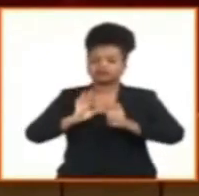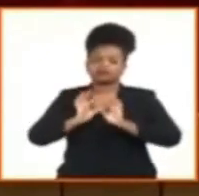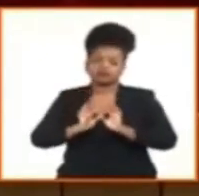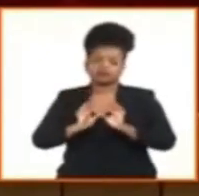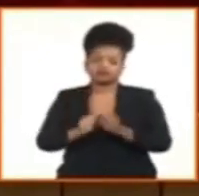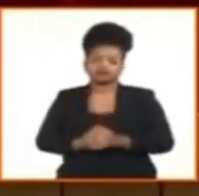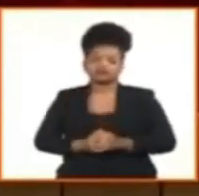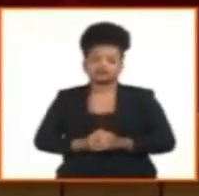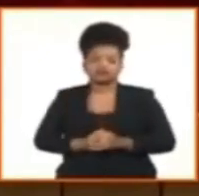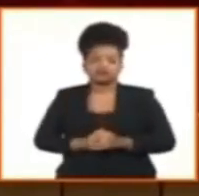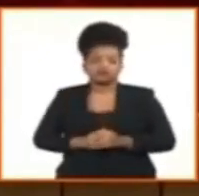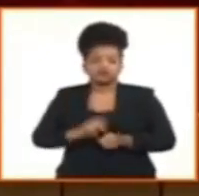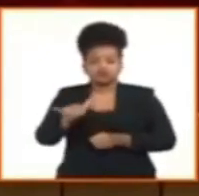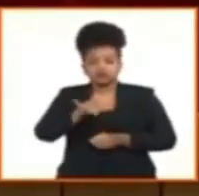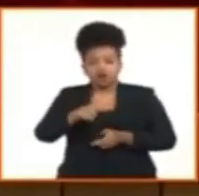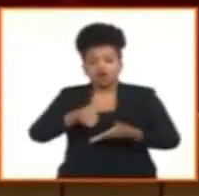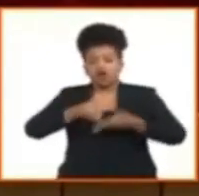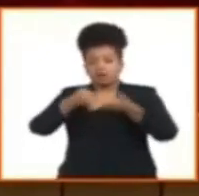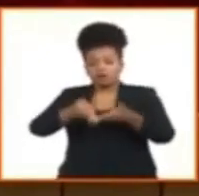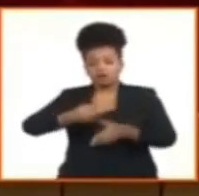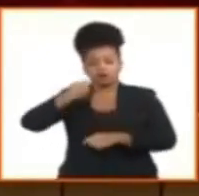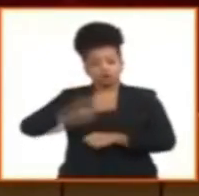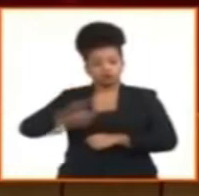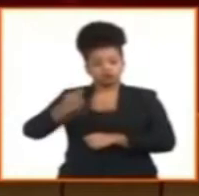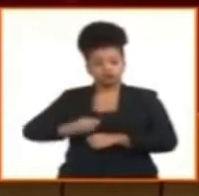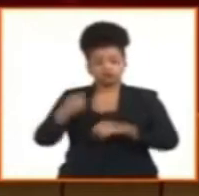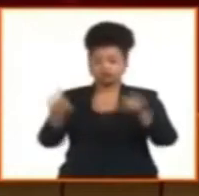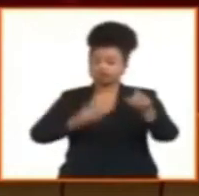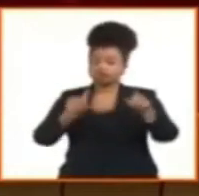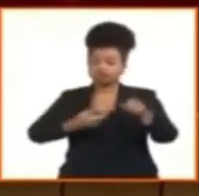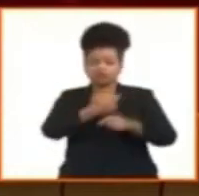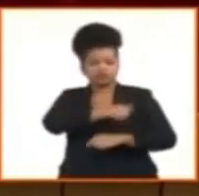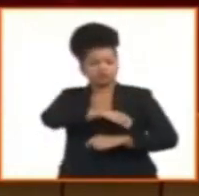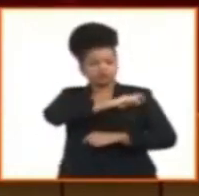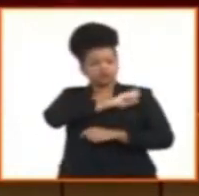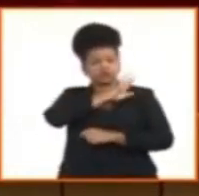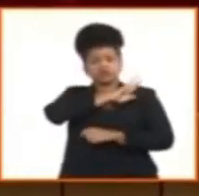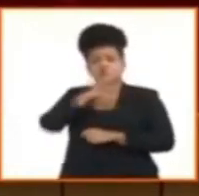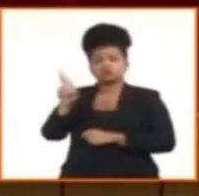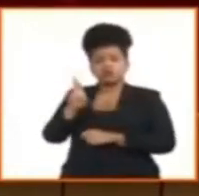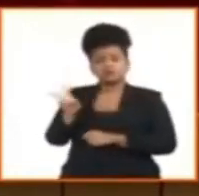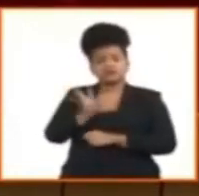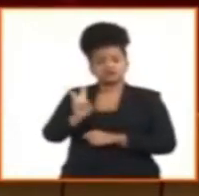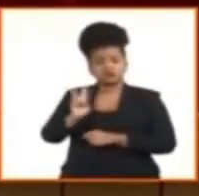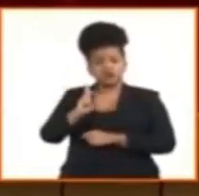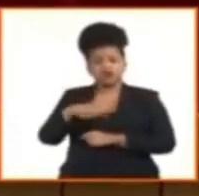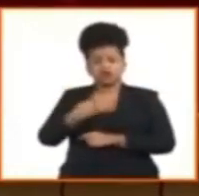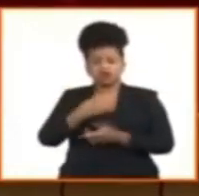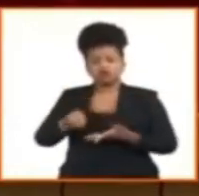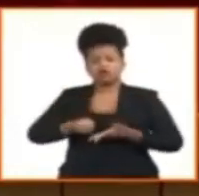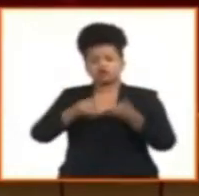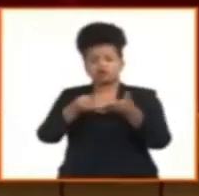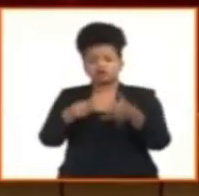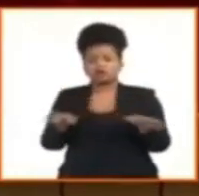invariable nuestro apoyo a todas las causas justas de lucha de los pueblos, a la revolución bolivariana y chavista, a la unión